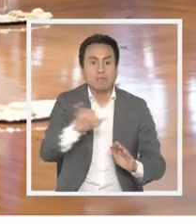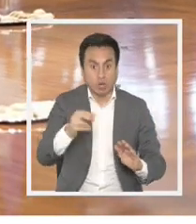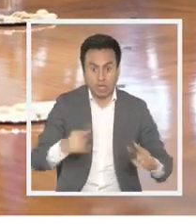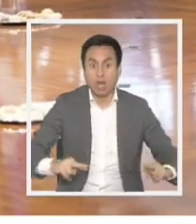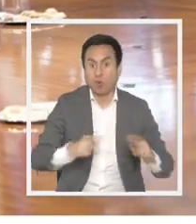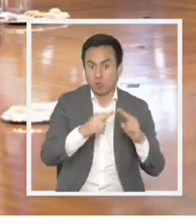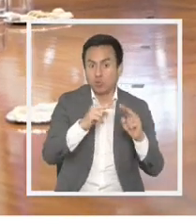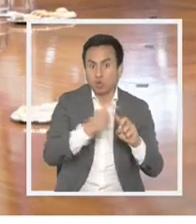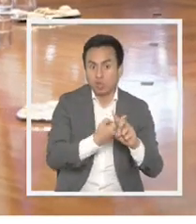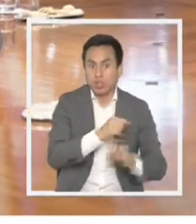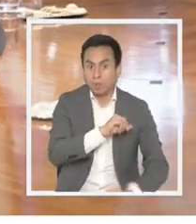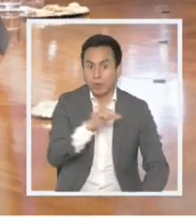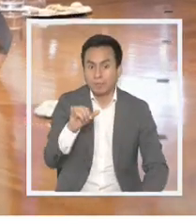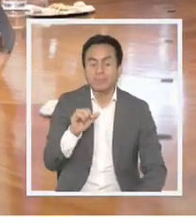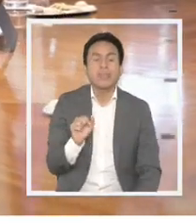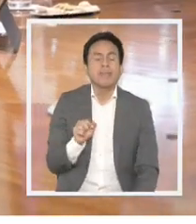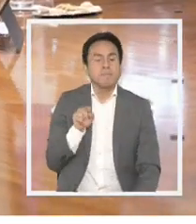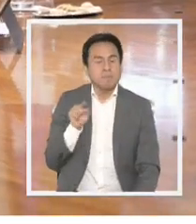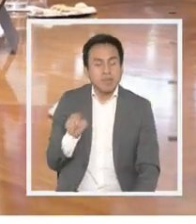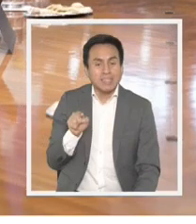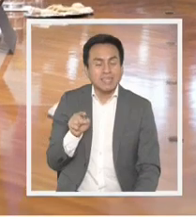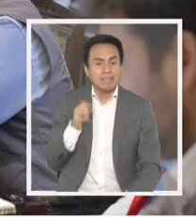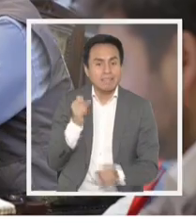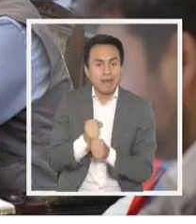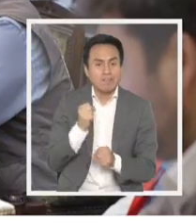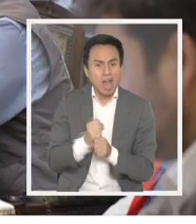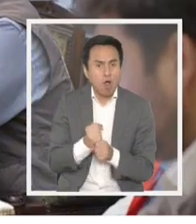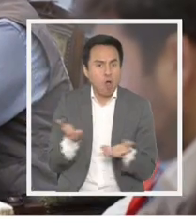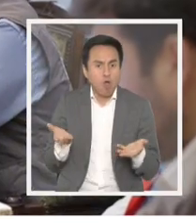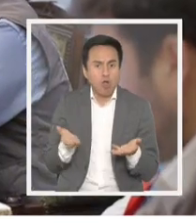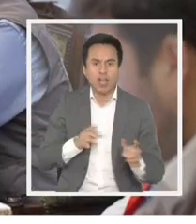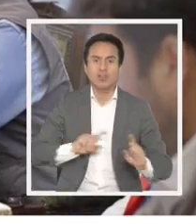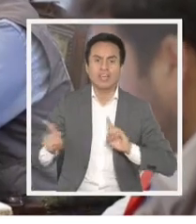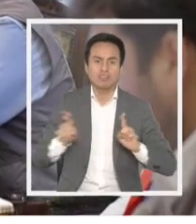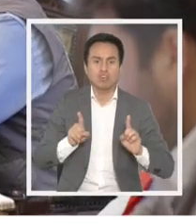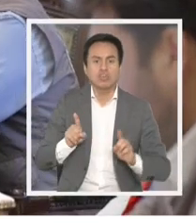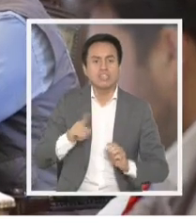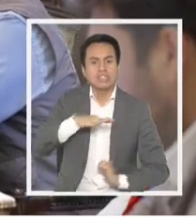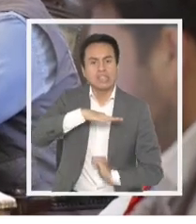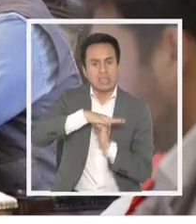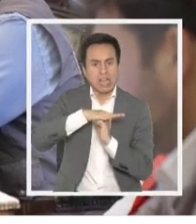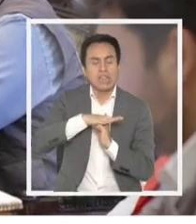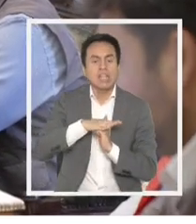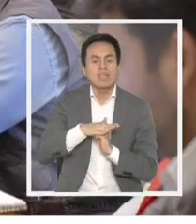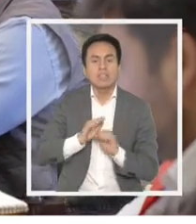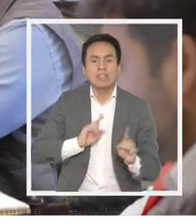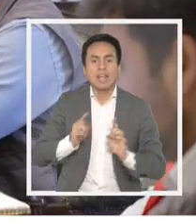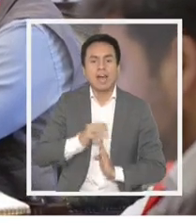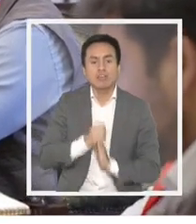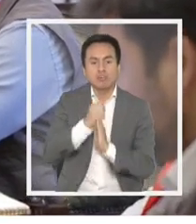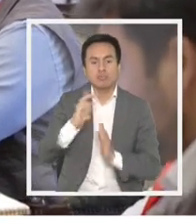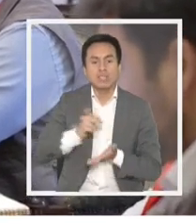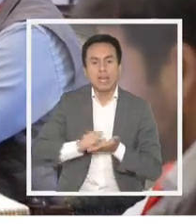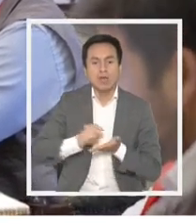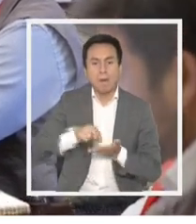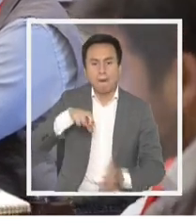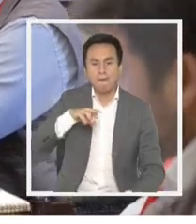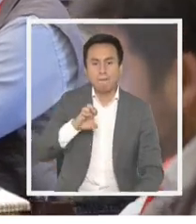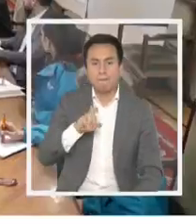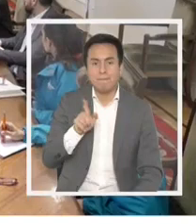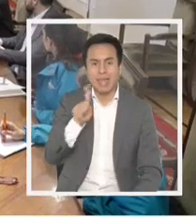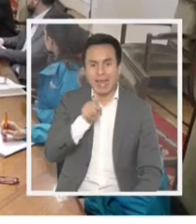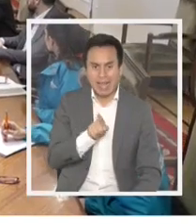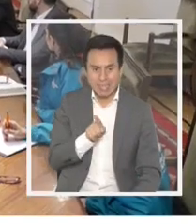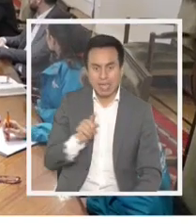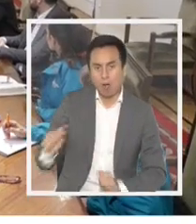reconstrucción y para esa para esa para ese trabajo tenemos una coordinación central que está liderado por la subsecretaria Perales que me